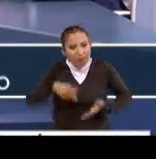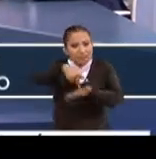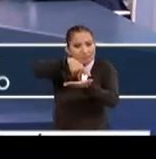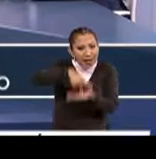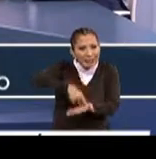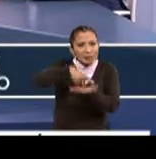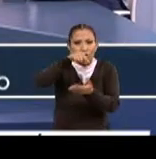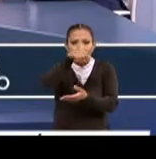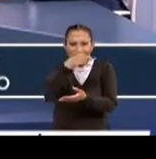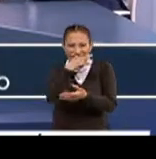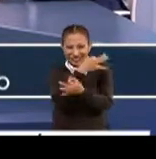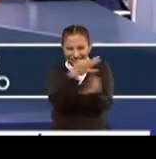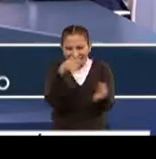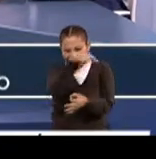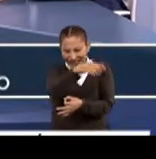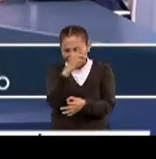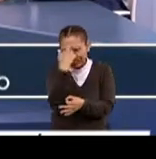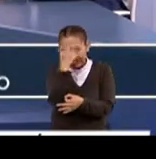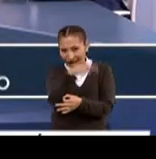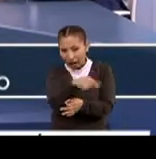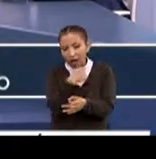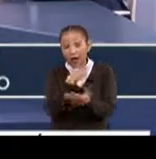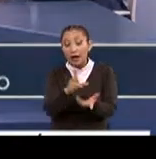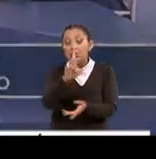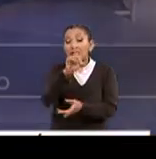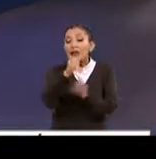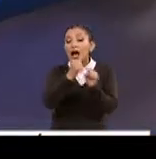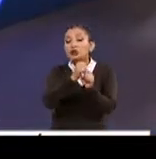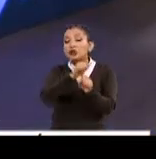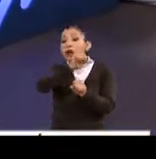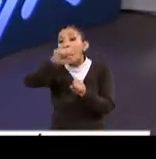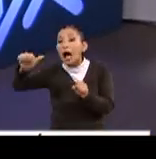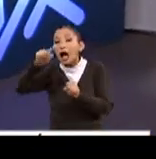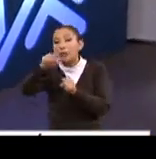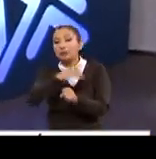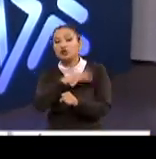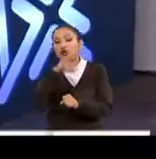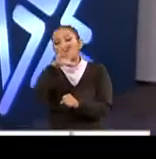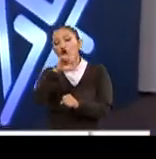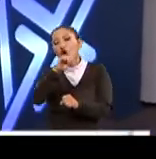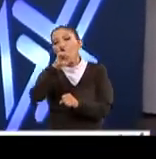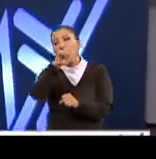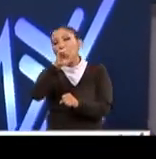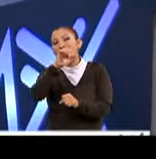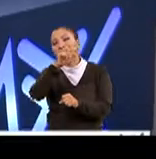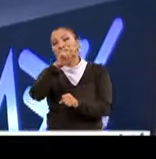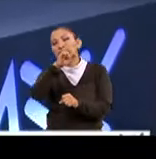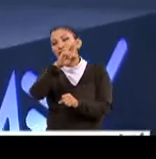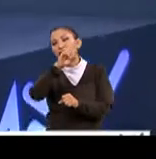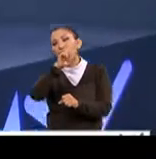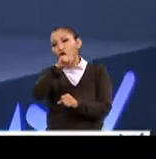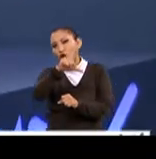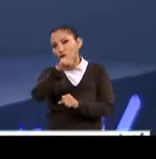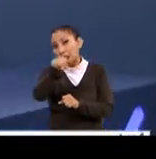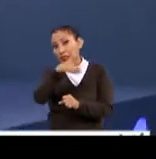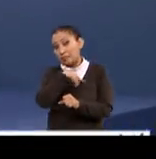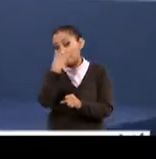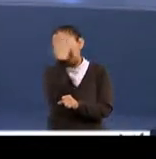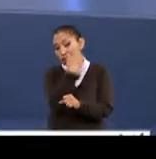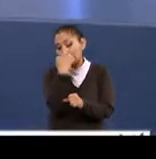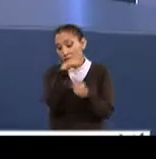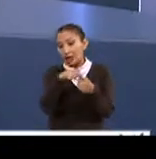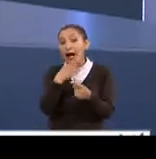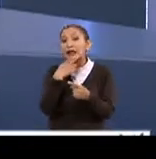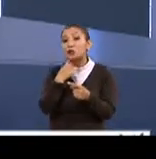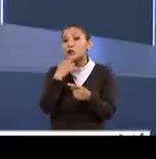todo eso es muy importante. Después, a partir de los 30 años tenemos que revisar nuestro colesterol, que es un factor de riesgo también modificable. El azúcar,